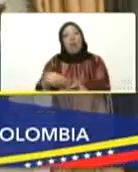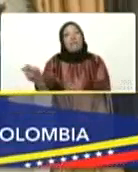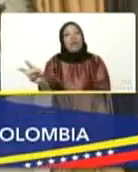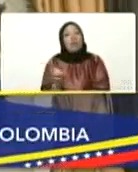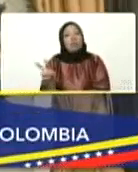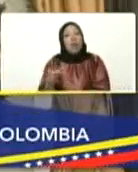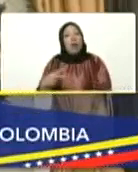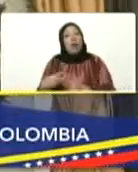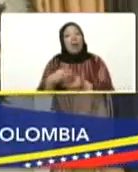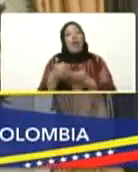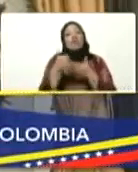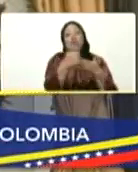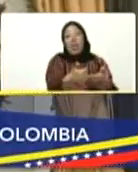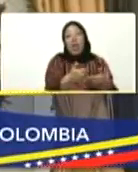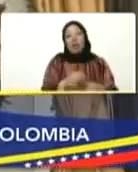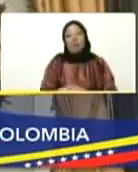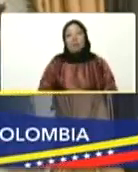Venezolana